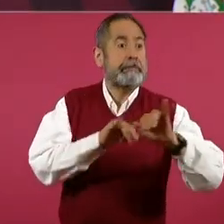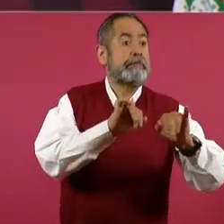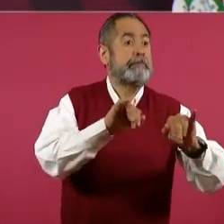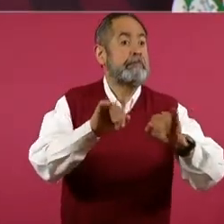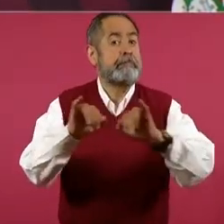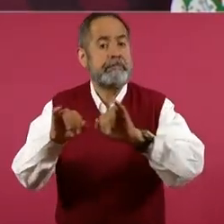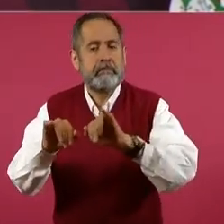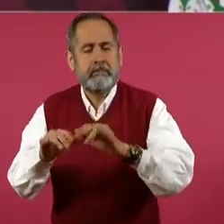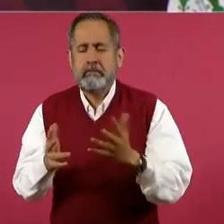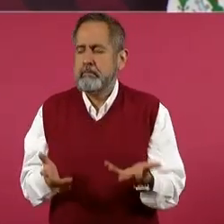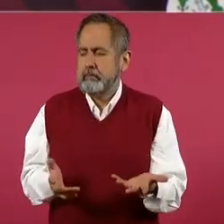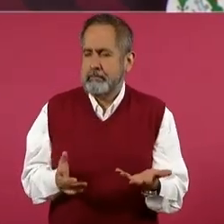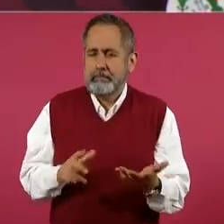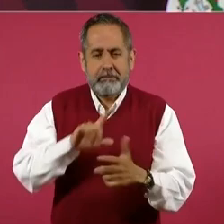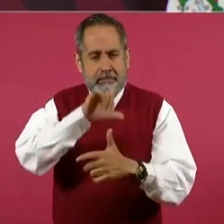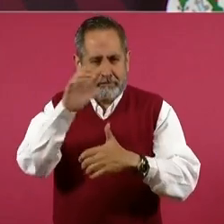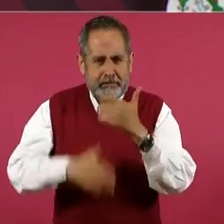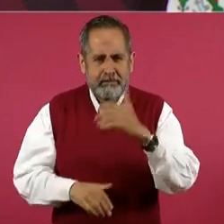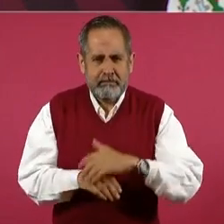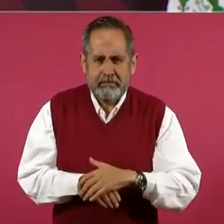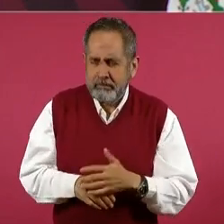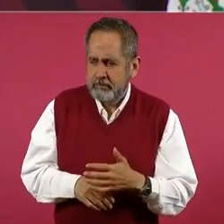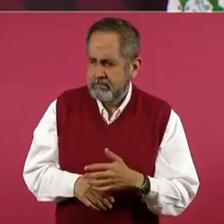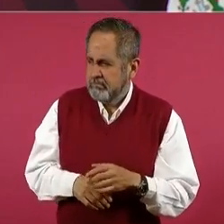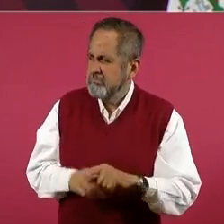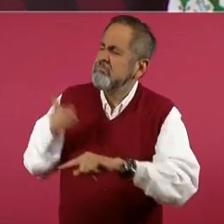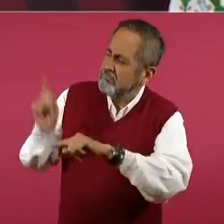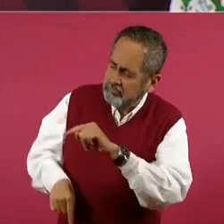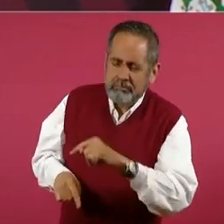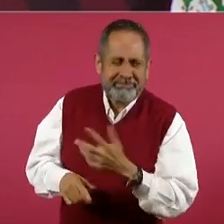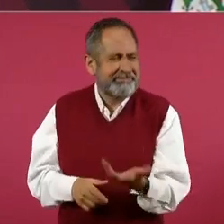Pasa la campaña y dicen: